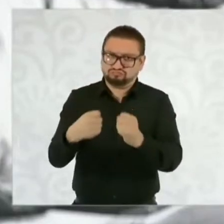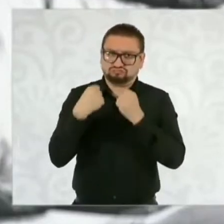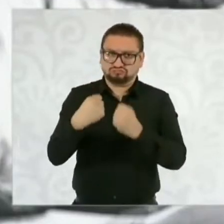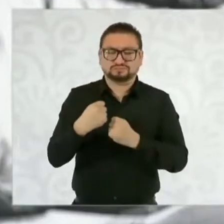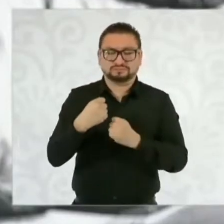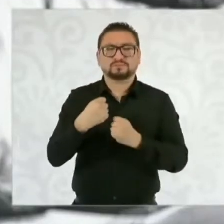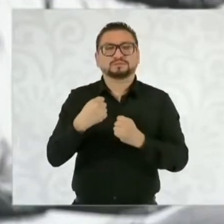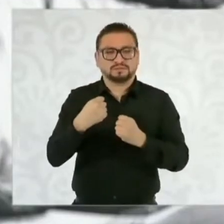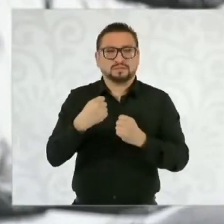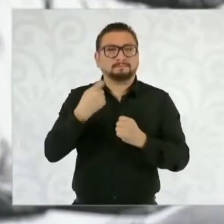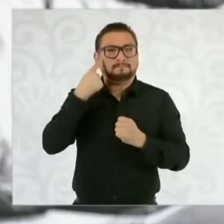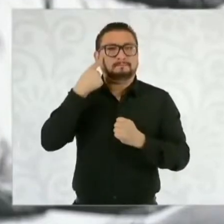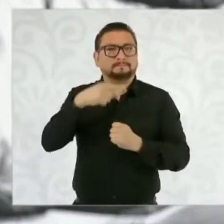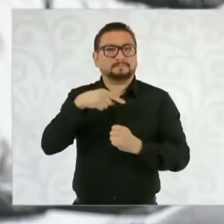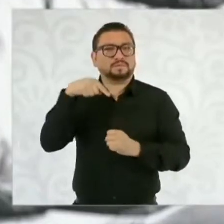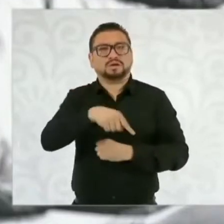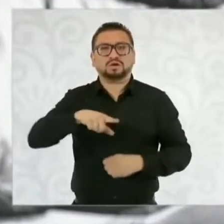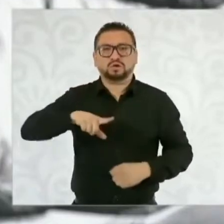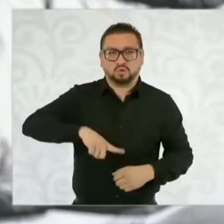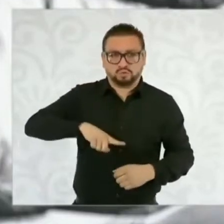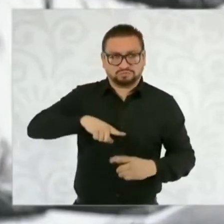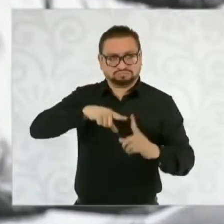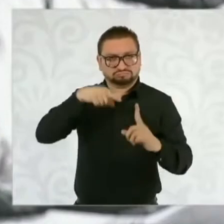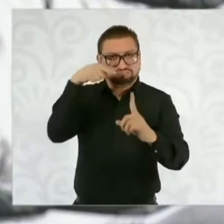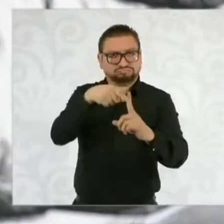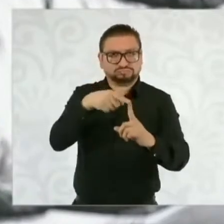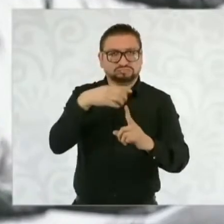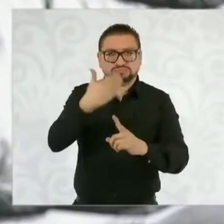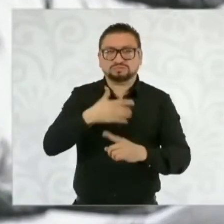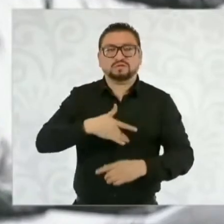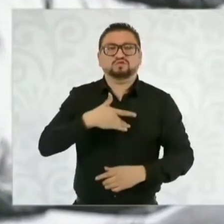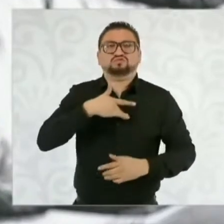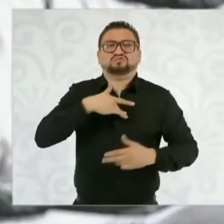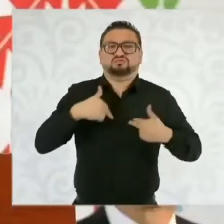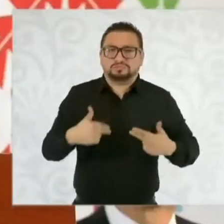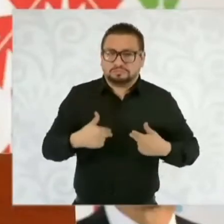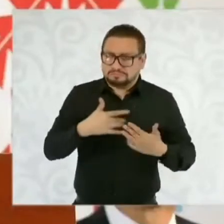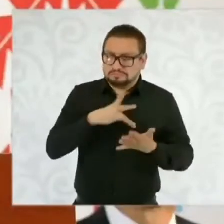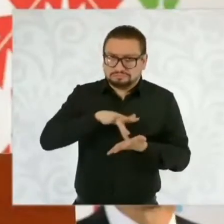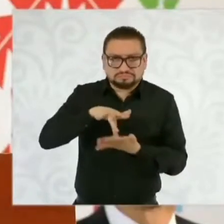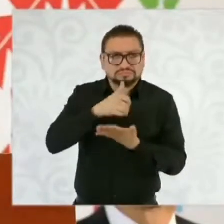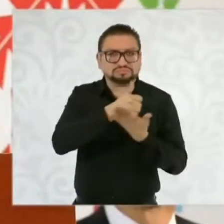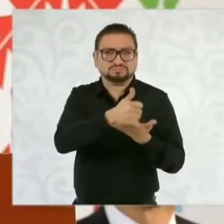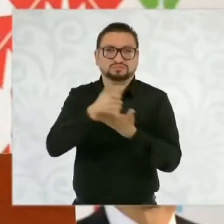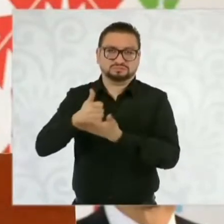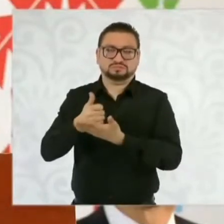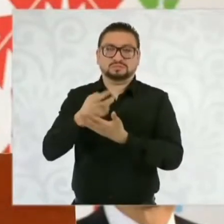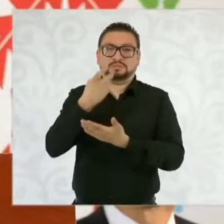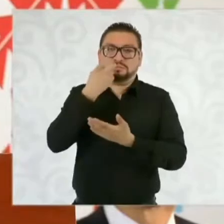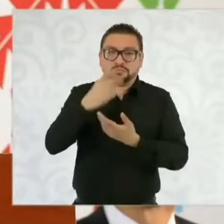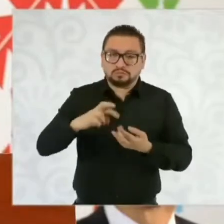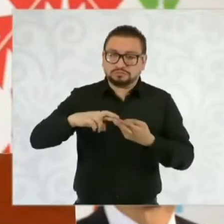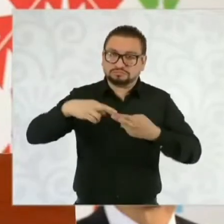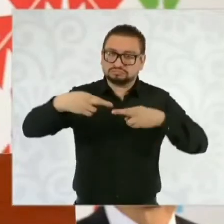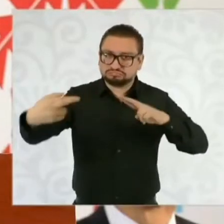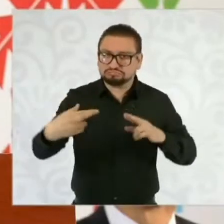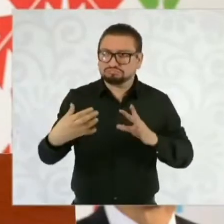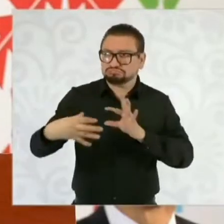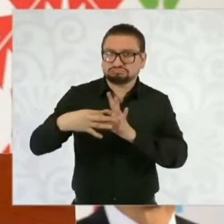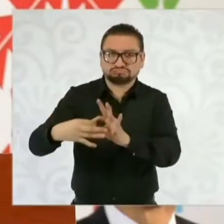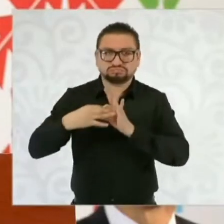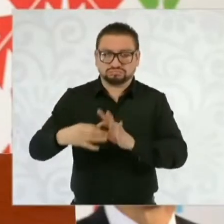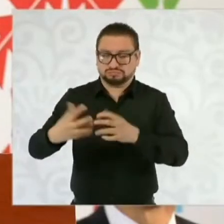convicción a esta estrategia con profundo sentido humano. La buena relación de los dos sectores,